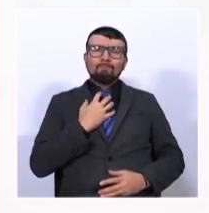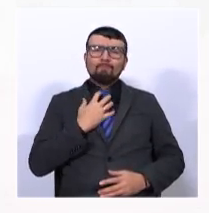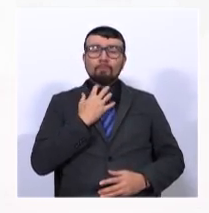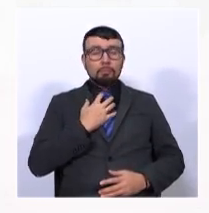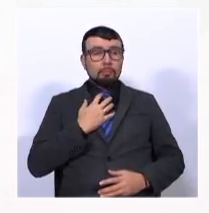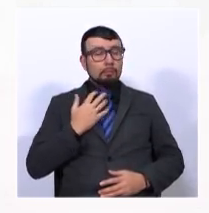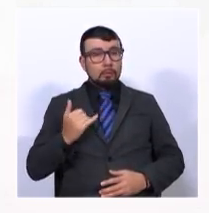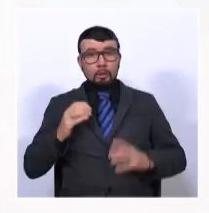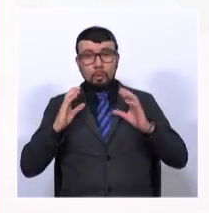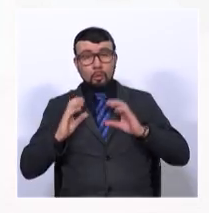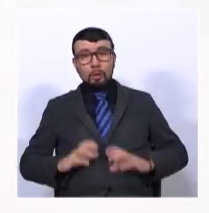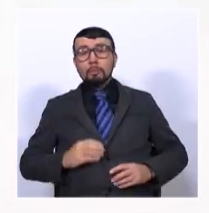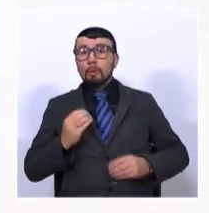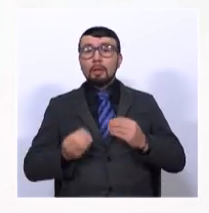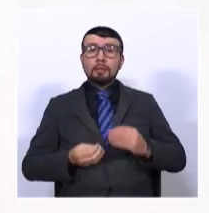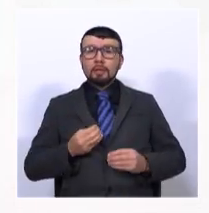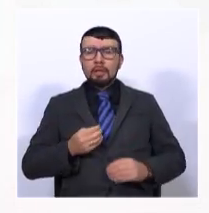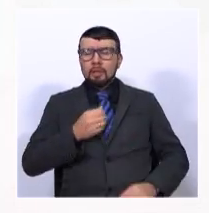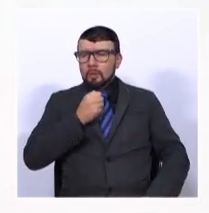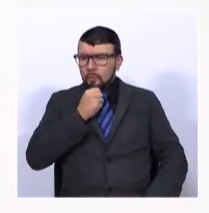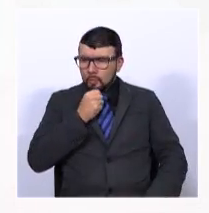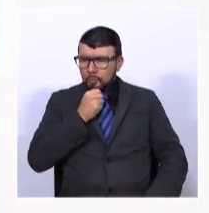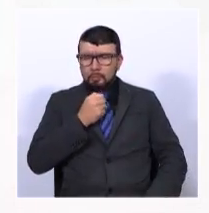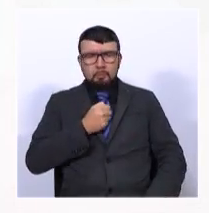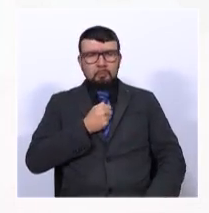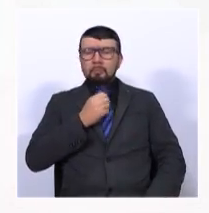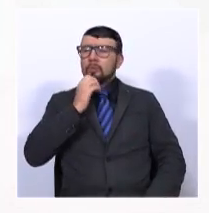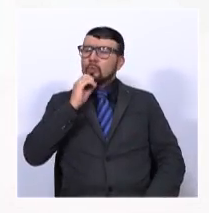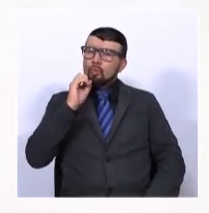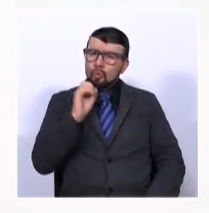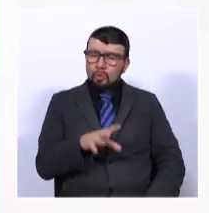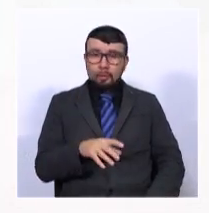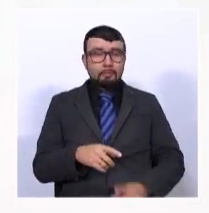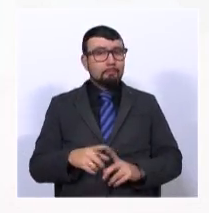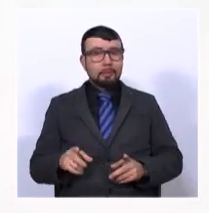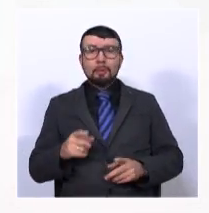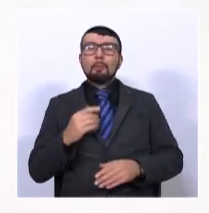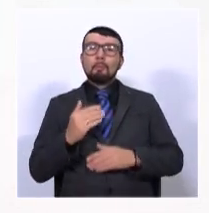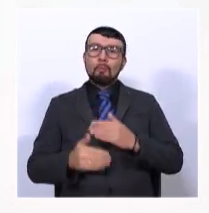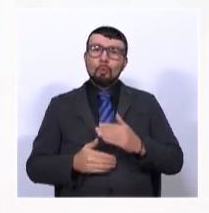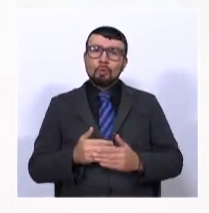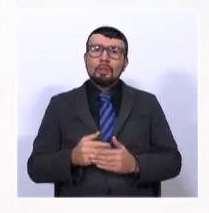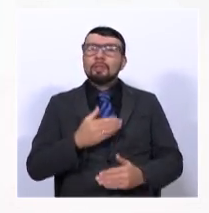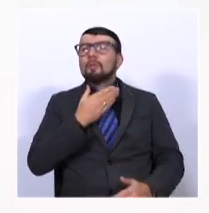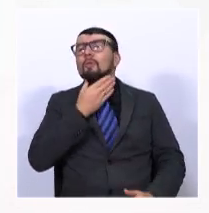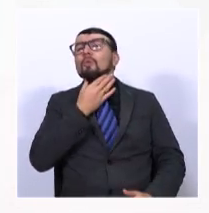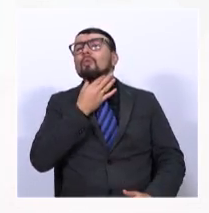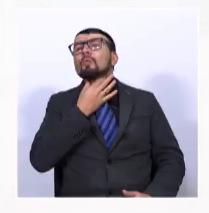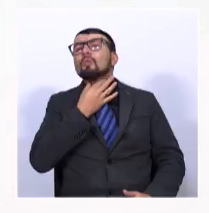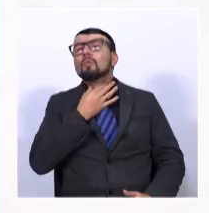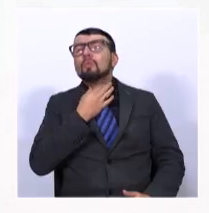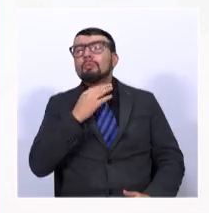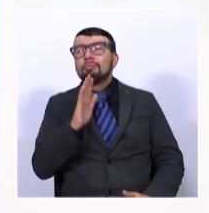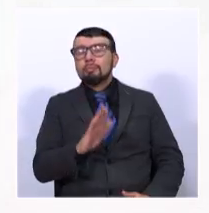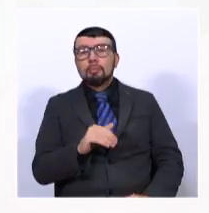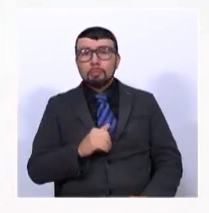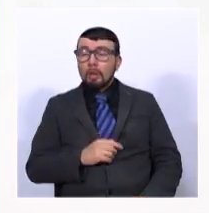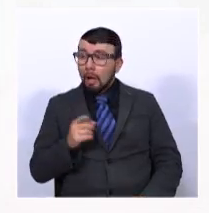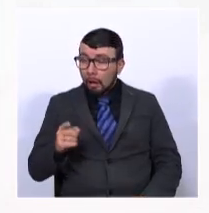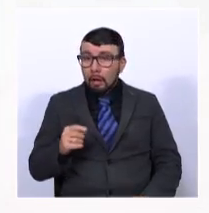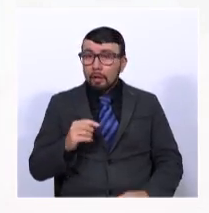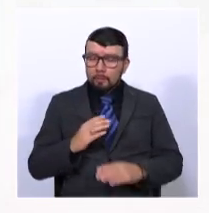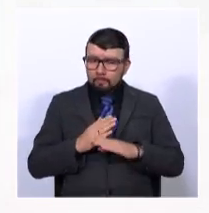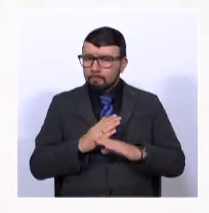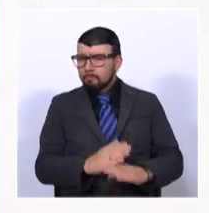mecanismo de defensa es tratar de botar como esa pelusa, pero es un proceso irritativo. Si bien es cierto hay que descartar este proceso